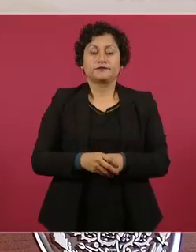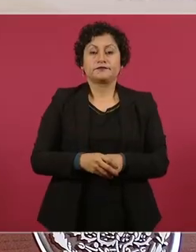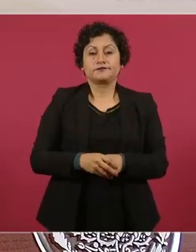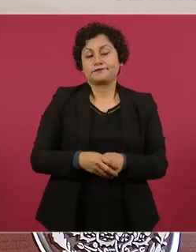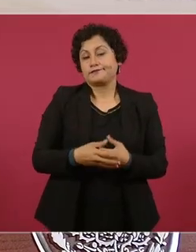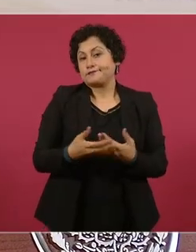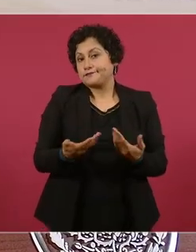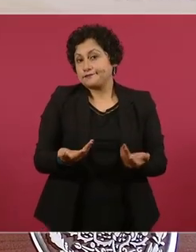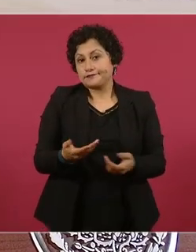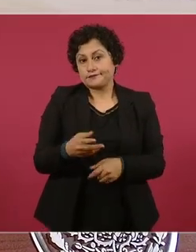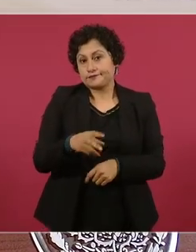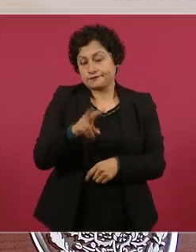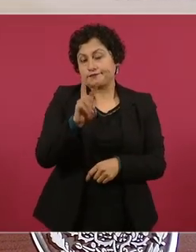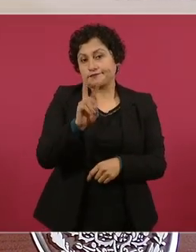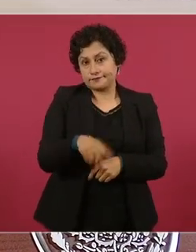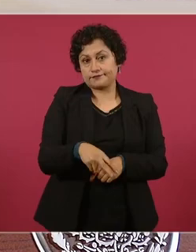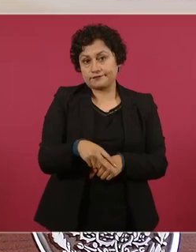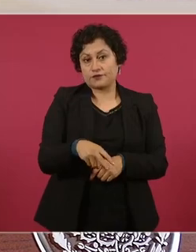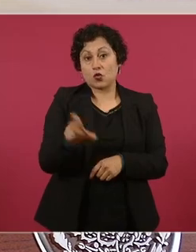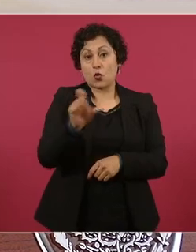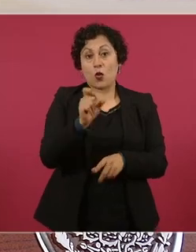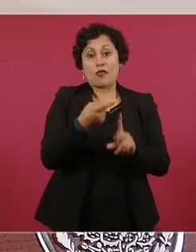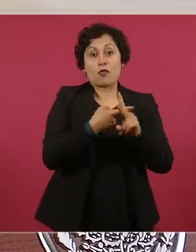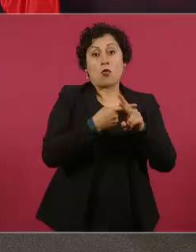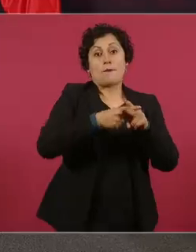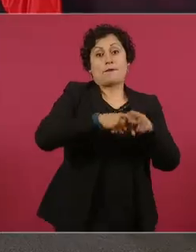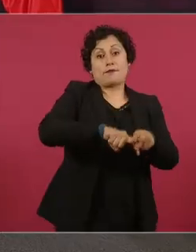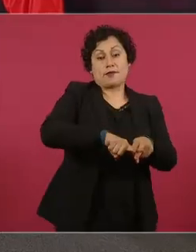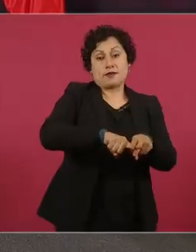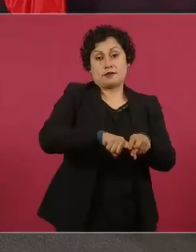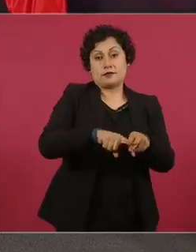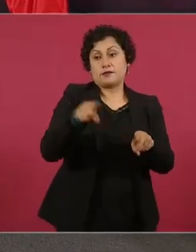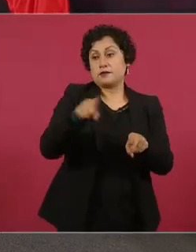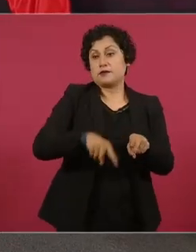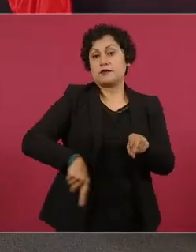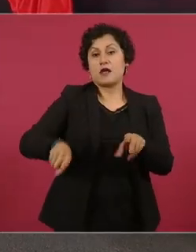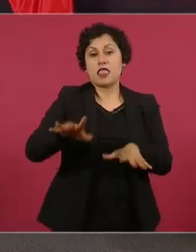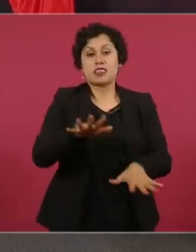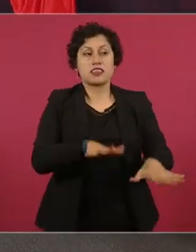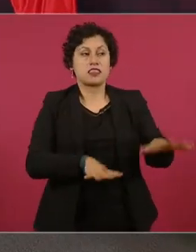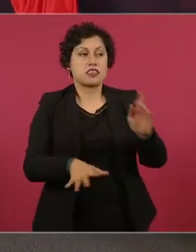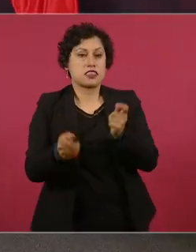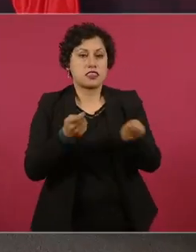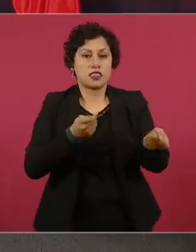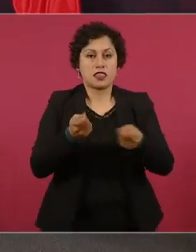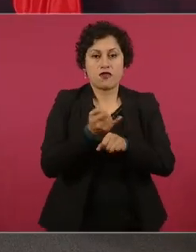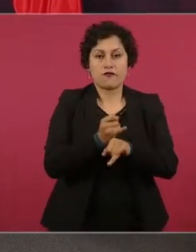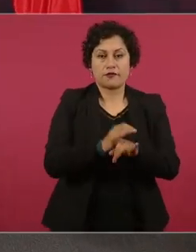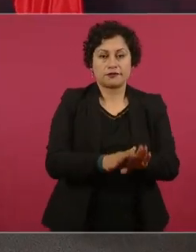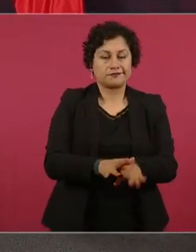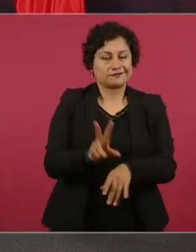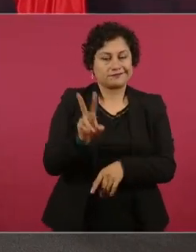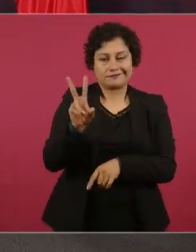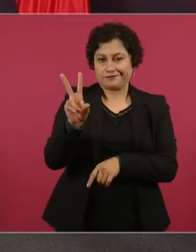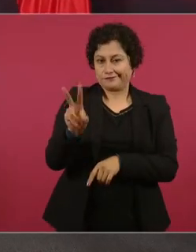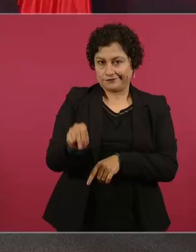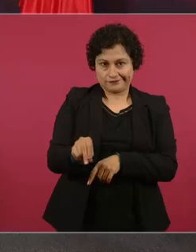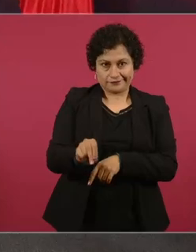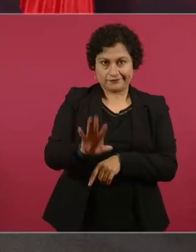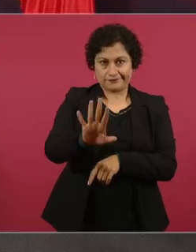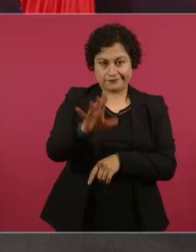desde el principio, de que en esta